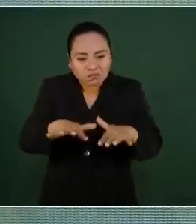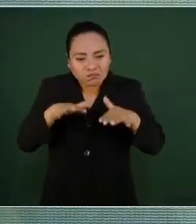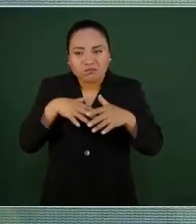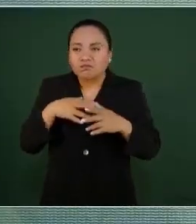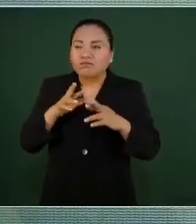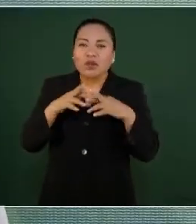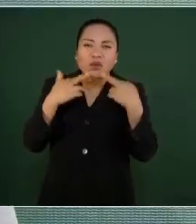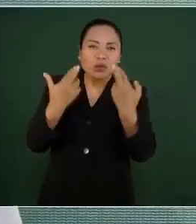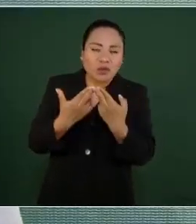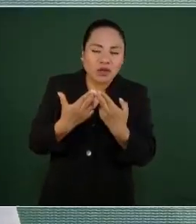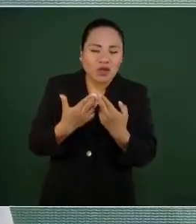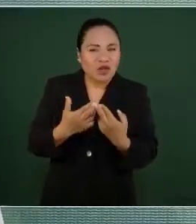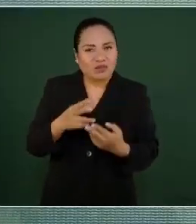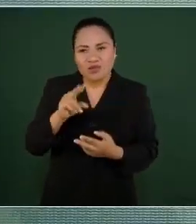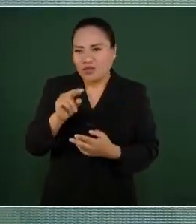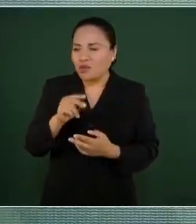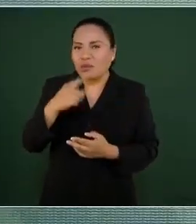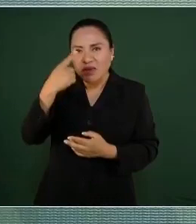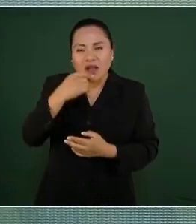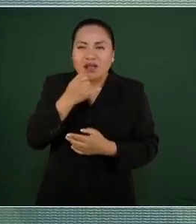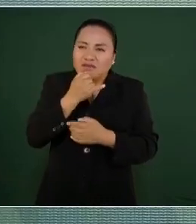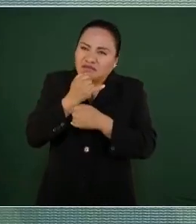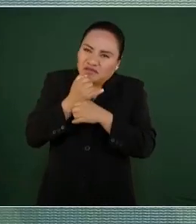para que se enteren nuestros paisanos